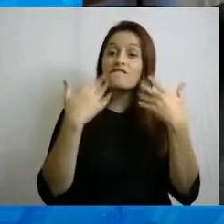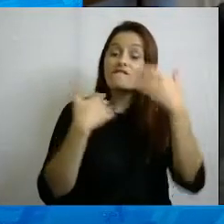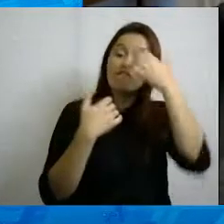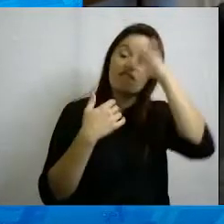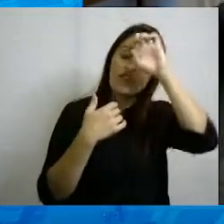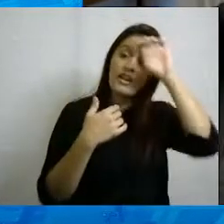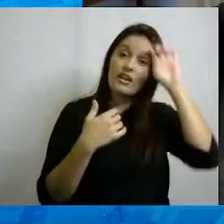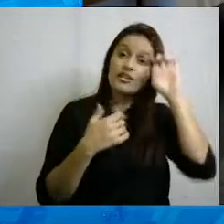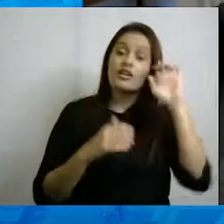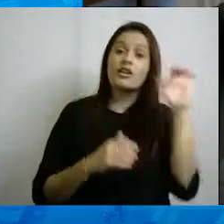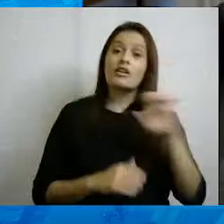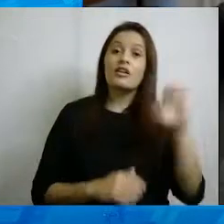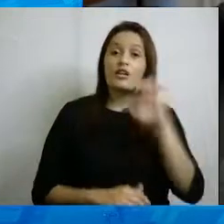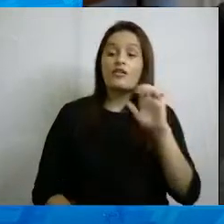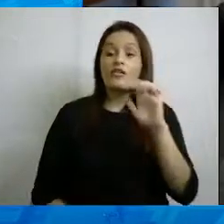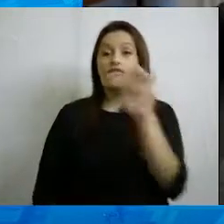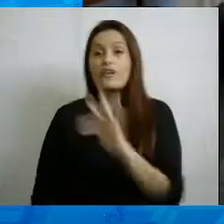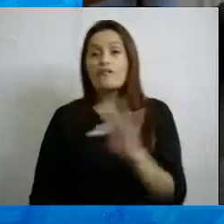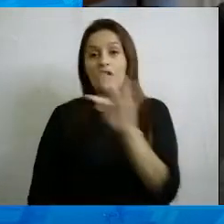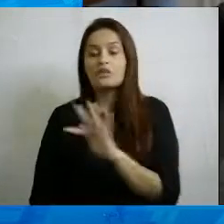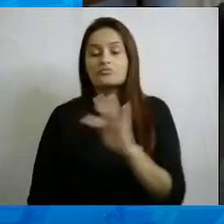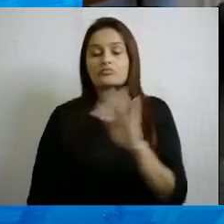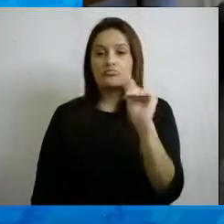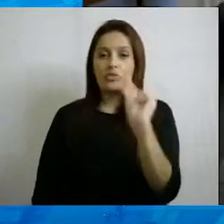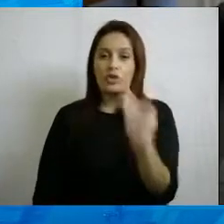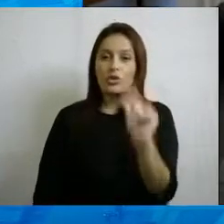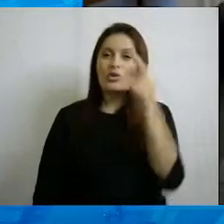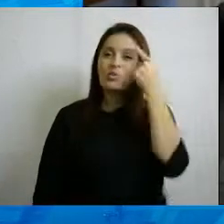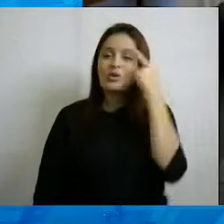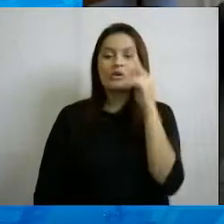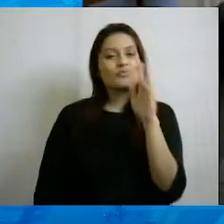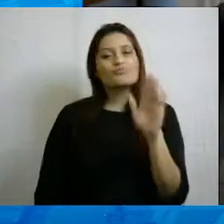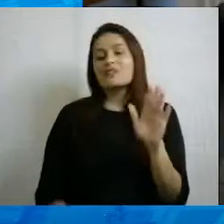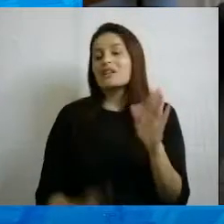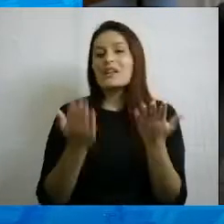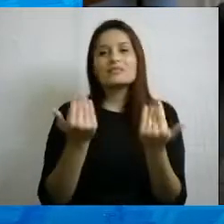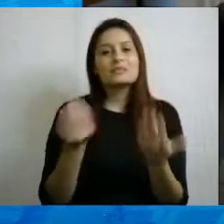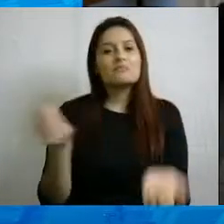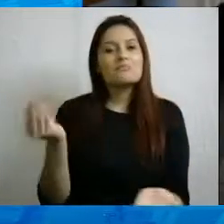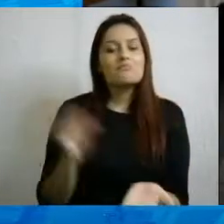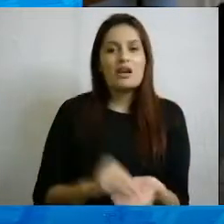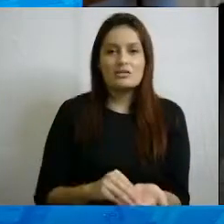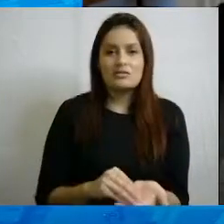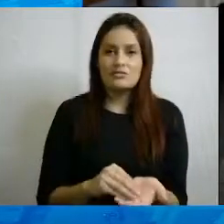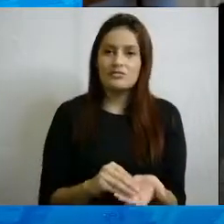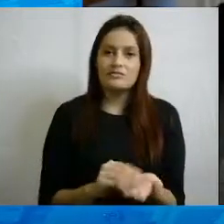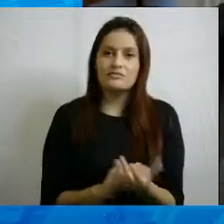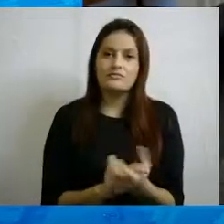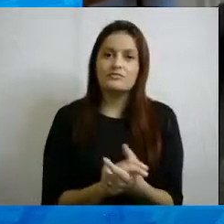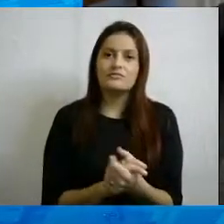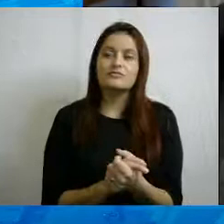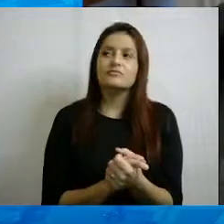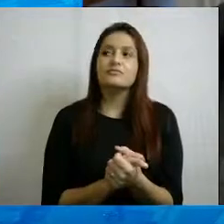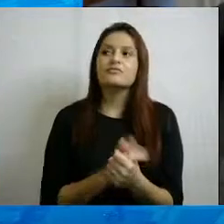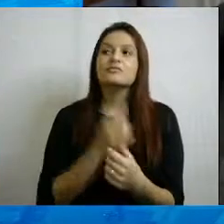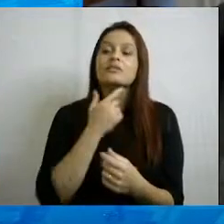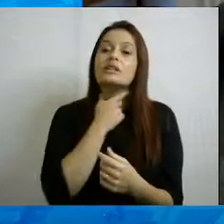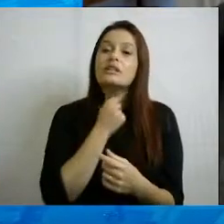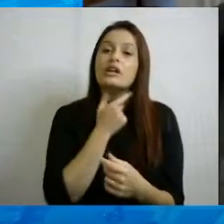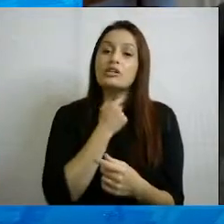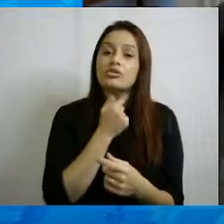y febrero, pero no han sido insuficientes para las necesidades que tenemos allá. Quiero